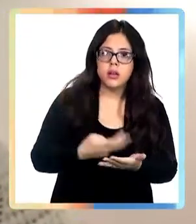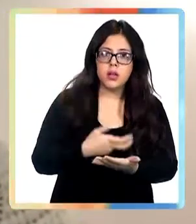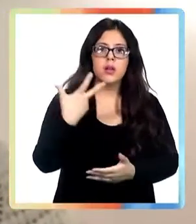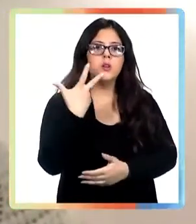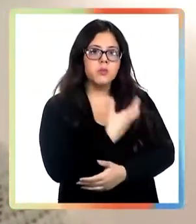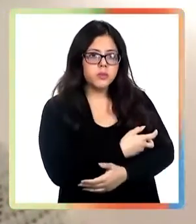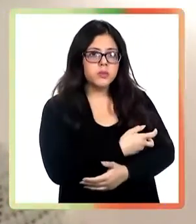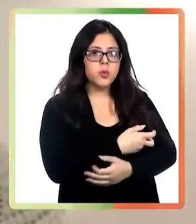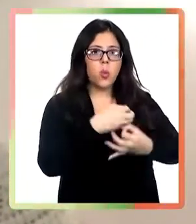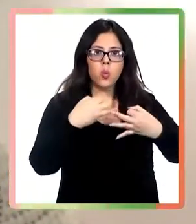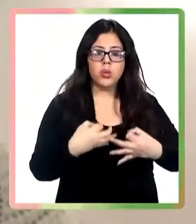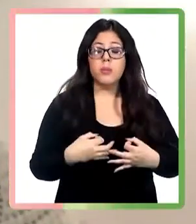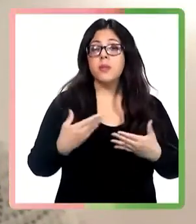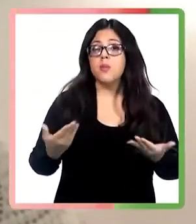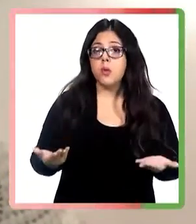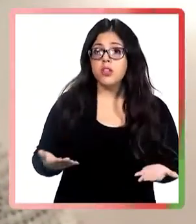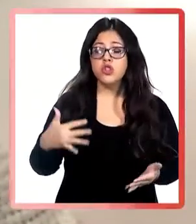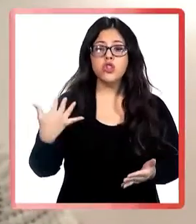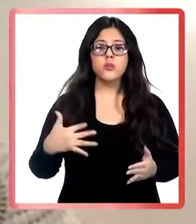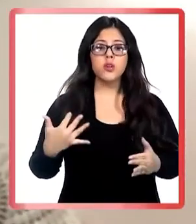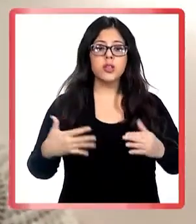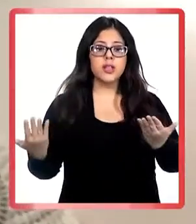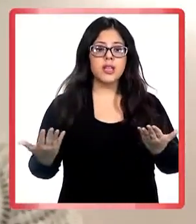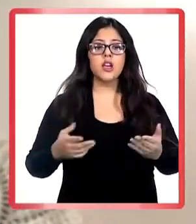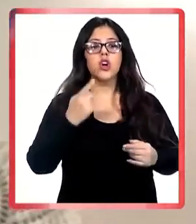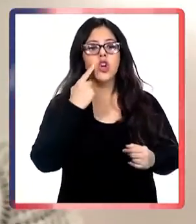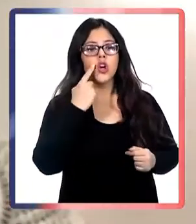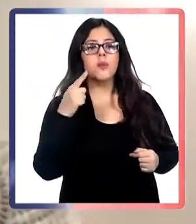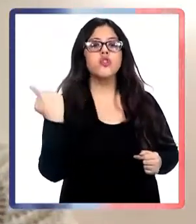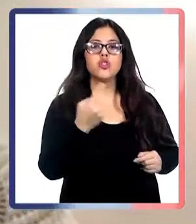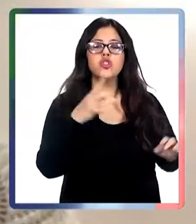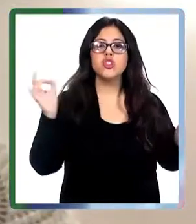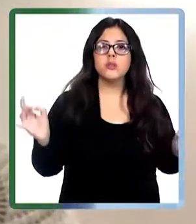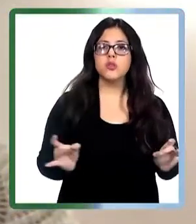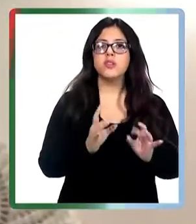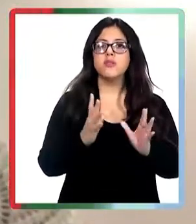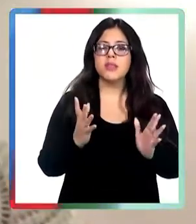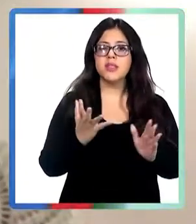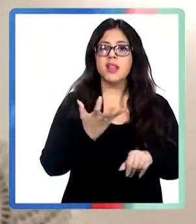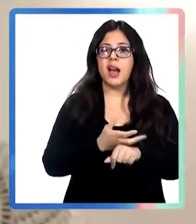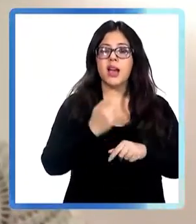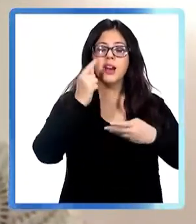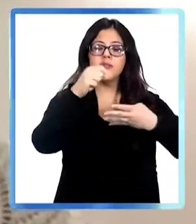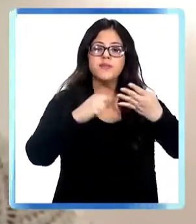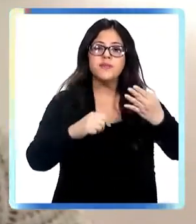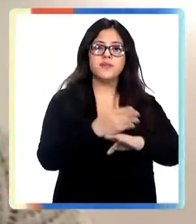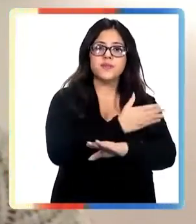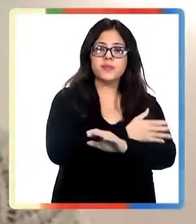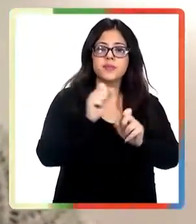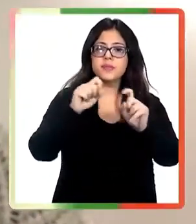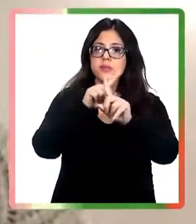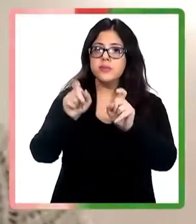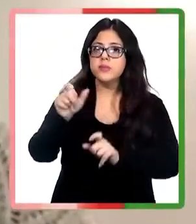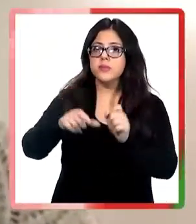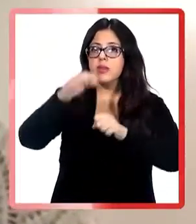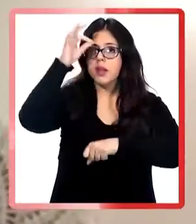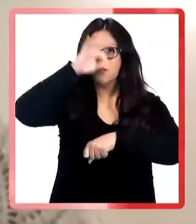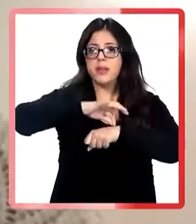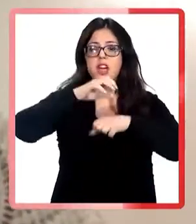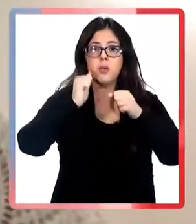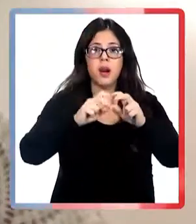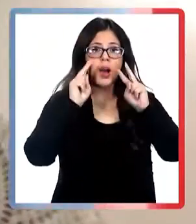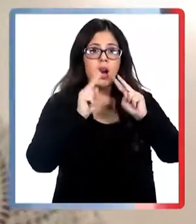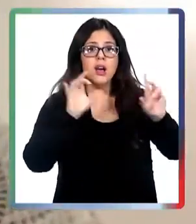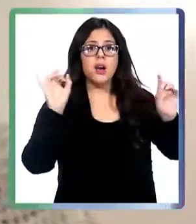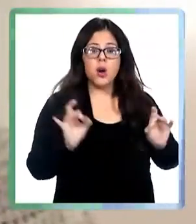administración de esta vacuna. Y por eso es tan importante que conozcamos si tenemos algún diagnóstico previo, consultar a nuestros médicos para poder